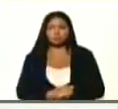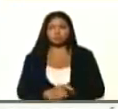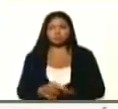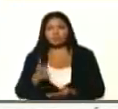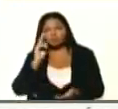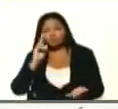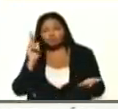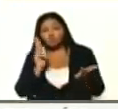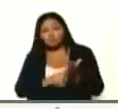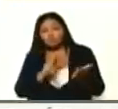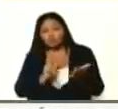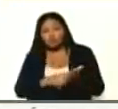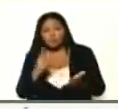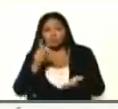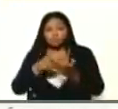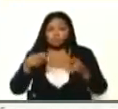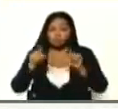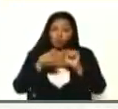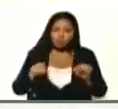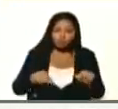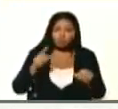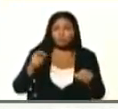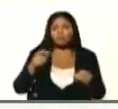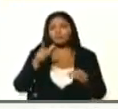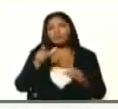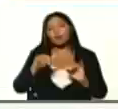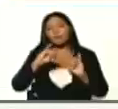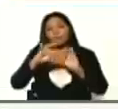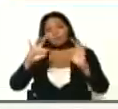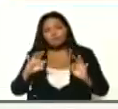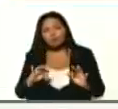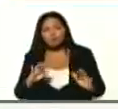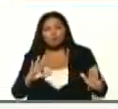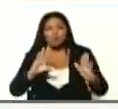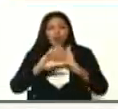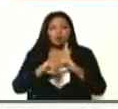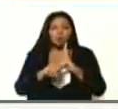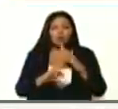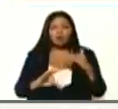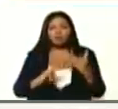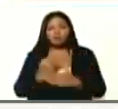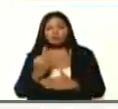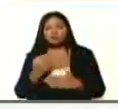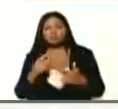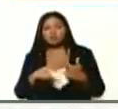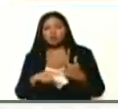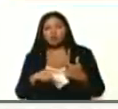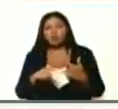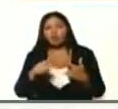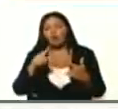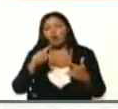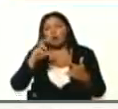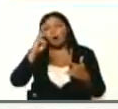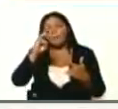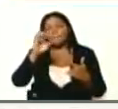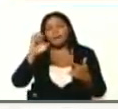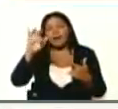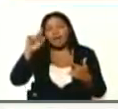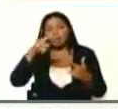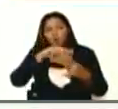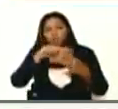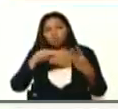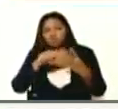confirmaban la participación en los hechos de corrupción de los funcionarios Pedro Carpio, Miguel Aponte y